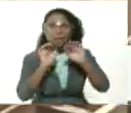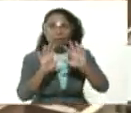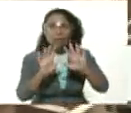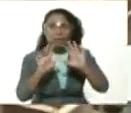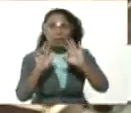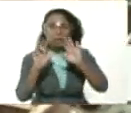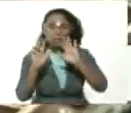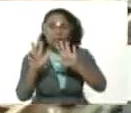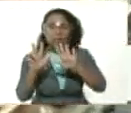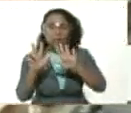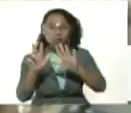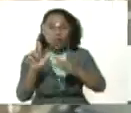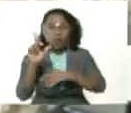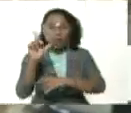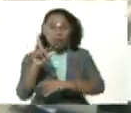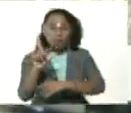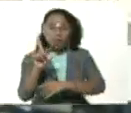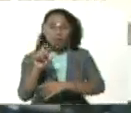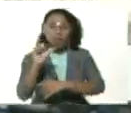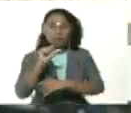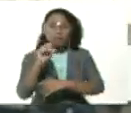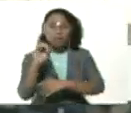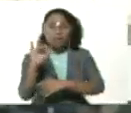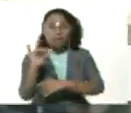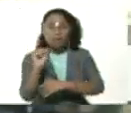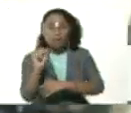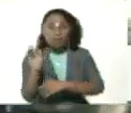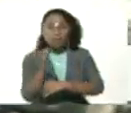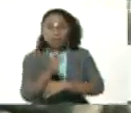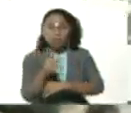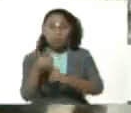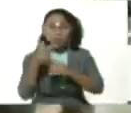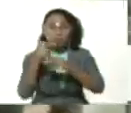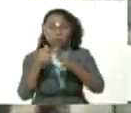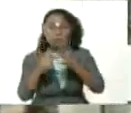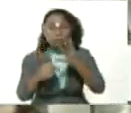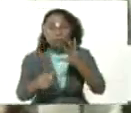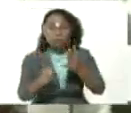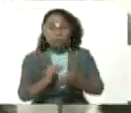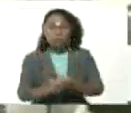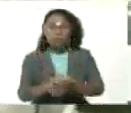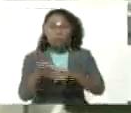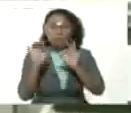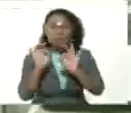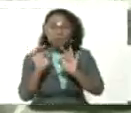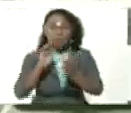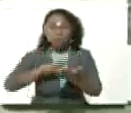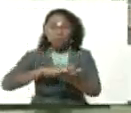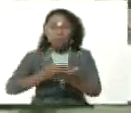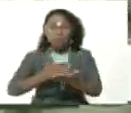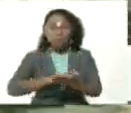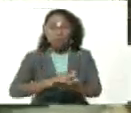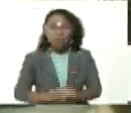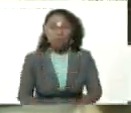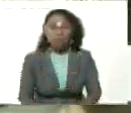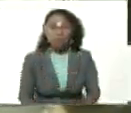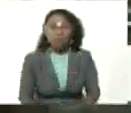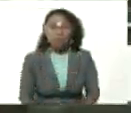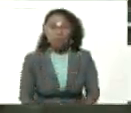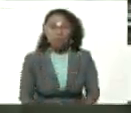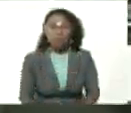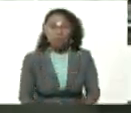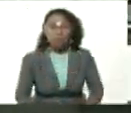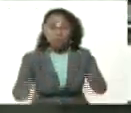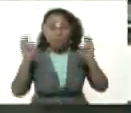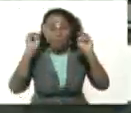en soya, mezcla y oleína de palma, que es especial para la fritura. En el caso